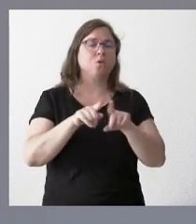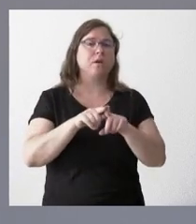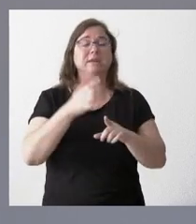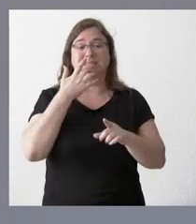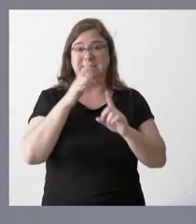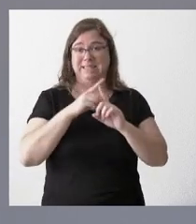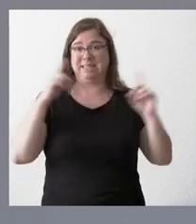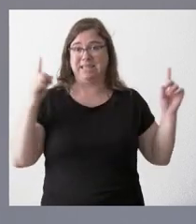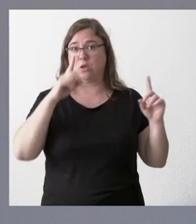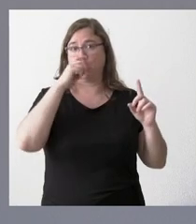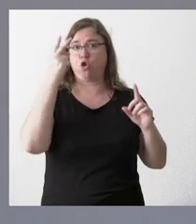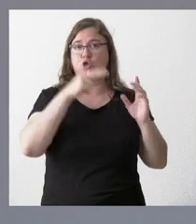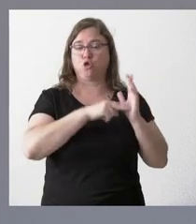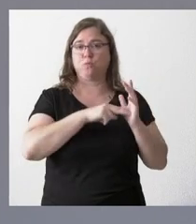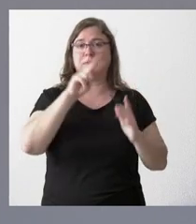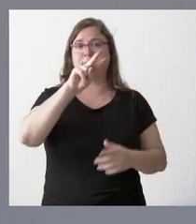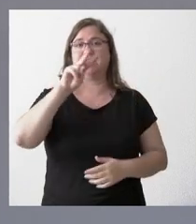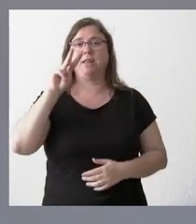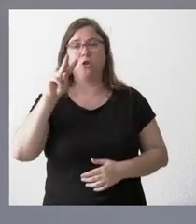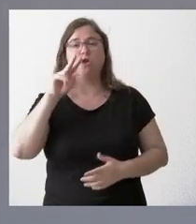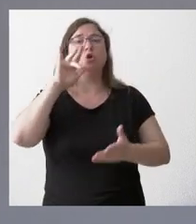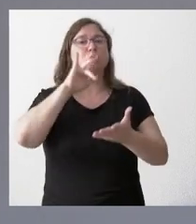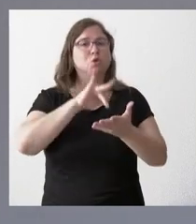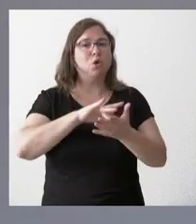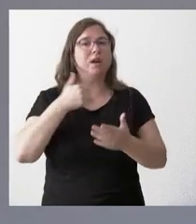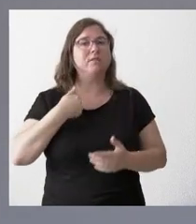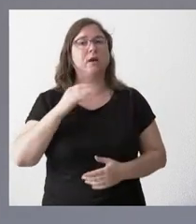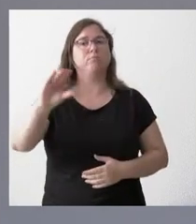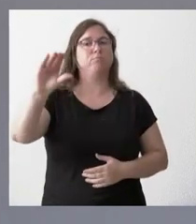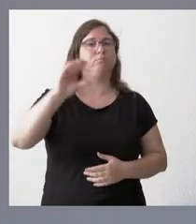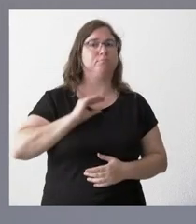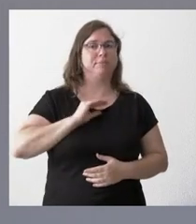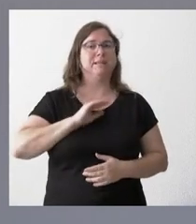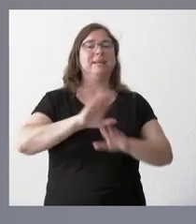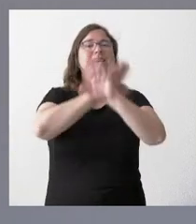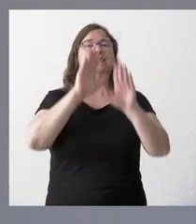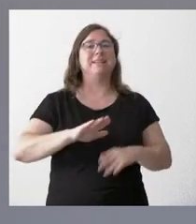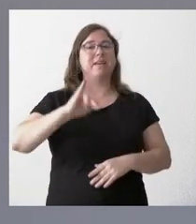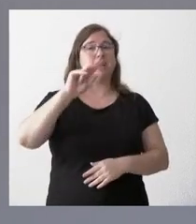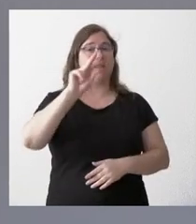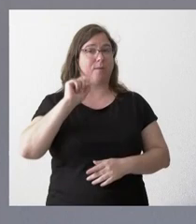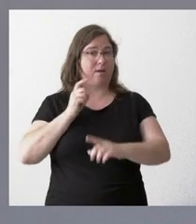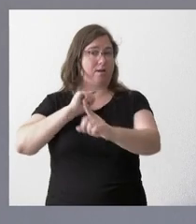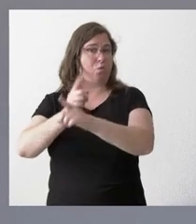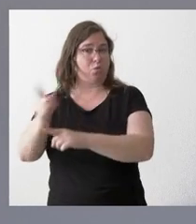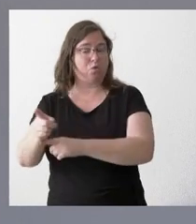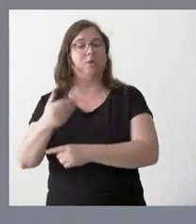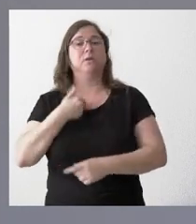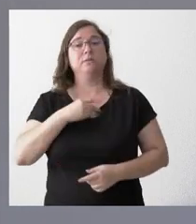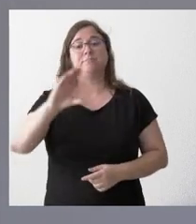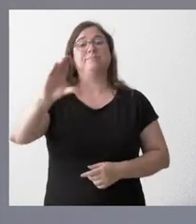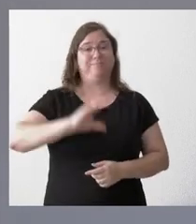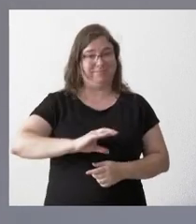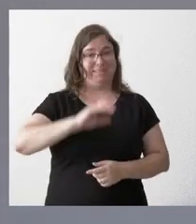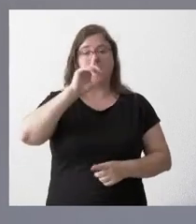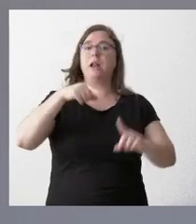año 2022 hemos recibido la cuantía correspondiente a la sentencia del IVA que recurrimos. Esa cuantía se recibe para este año, pero no para el